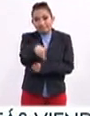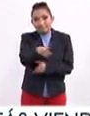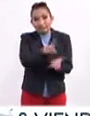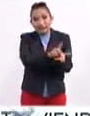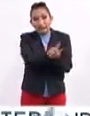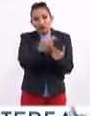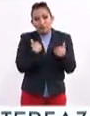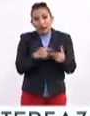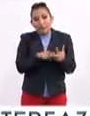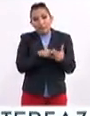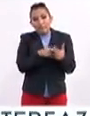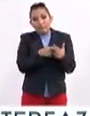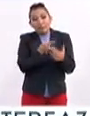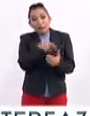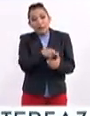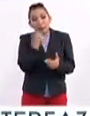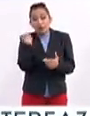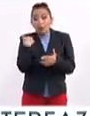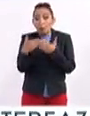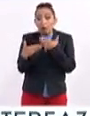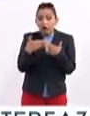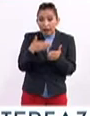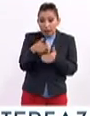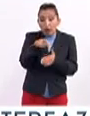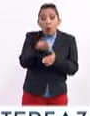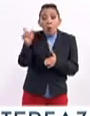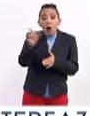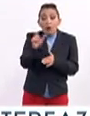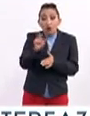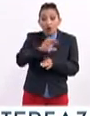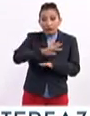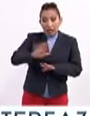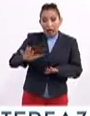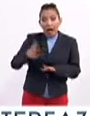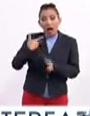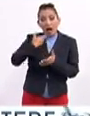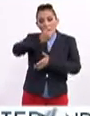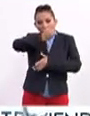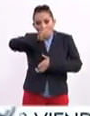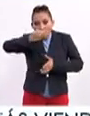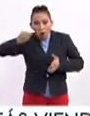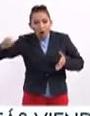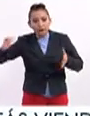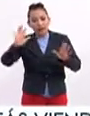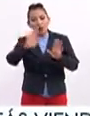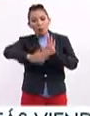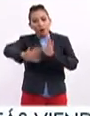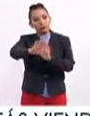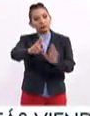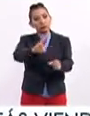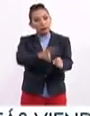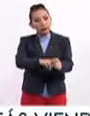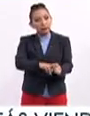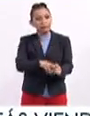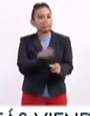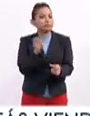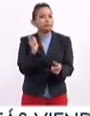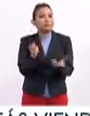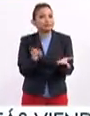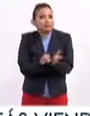derechos humanos surgen como producto de la modernidad cuando se pone orden al estado de naturaleza. Es